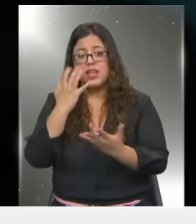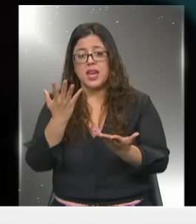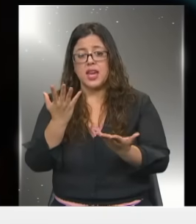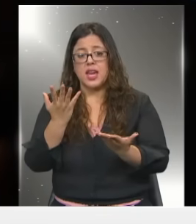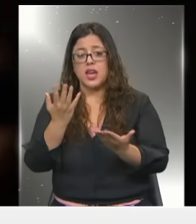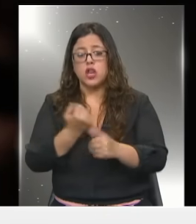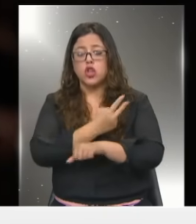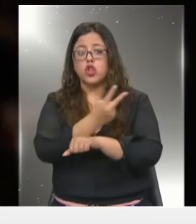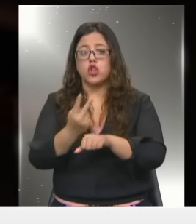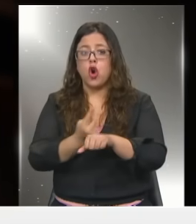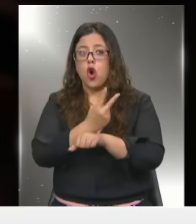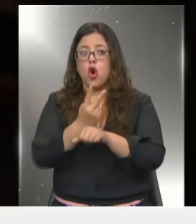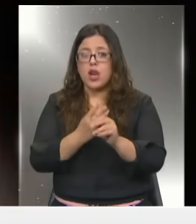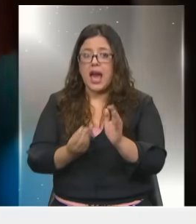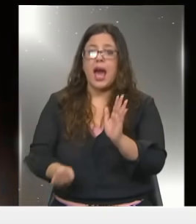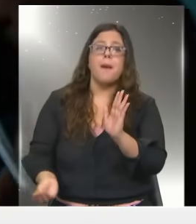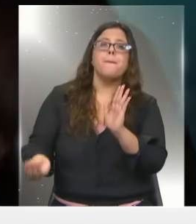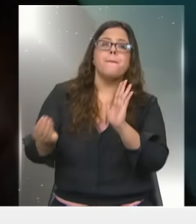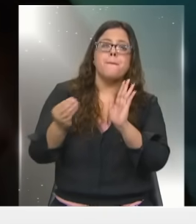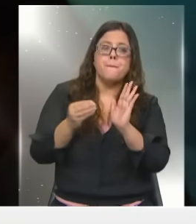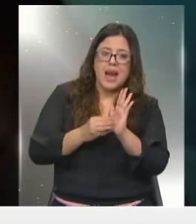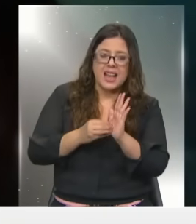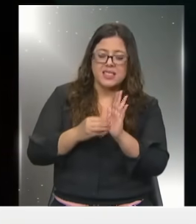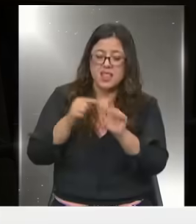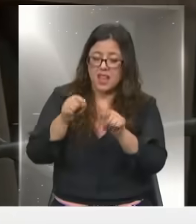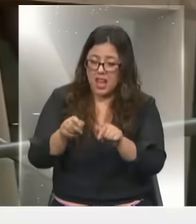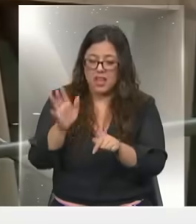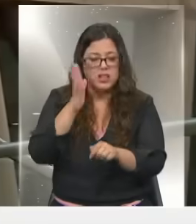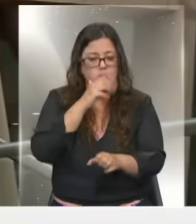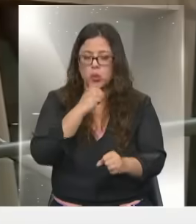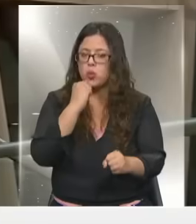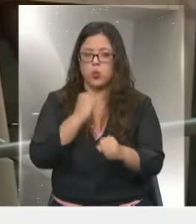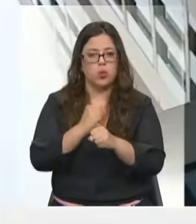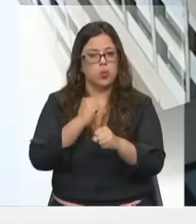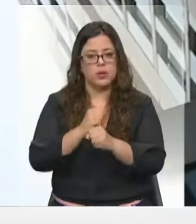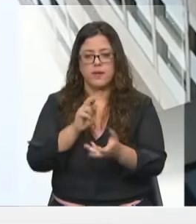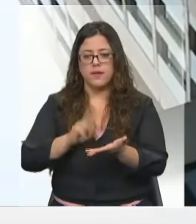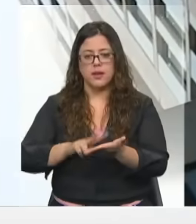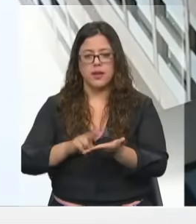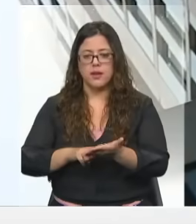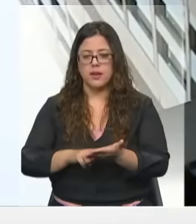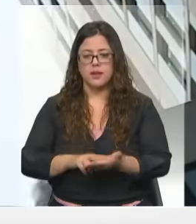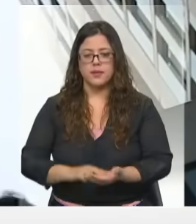rindió 2 horas extras que no habría trabajado.